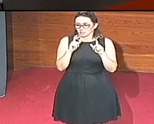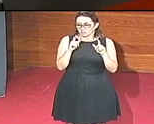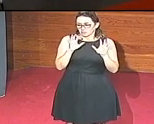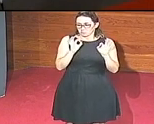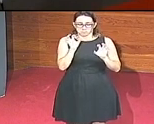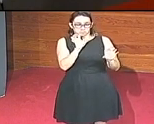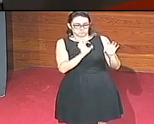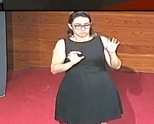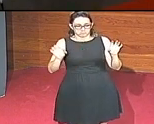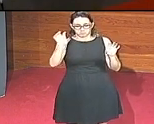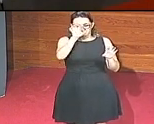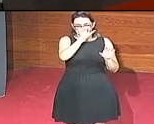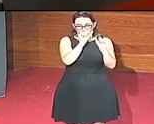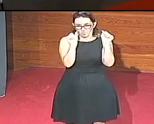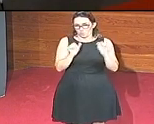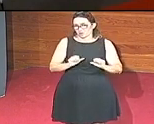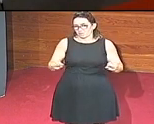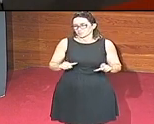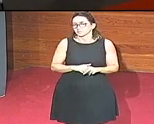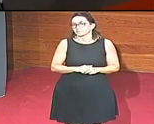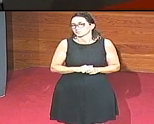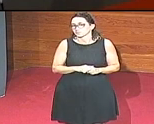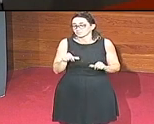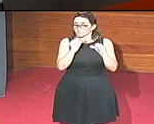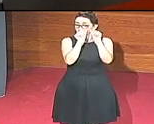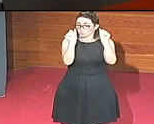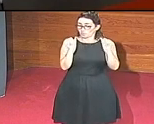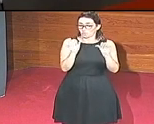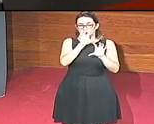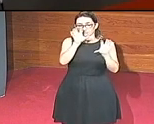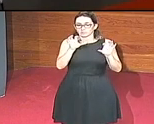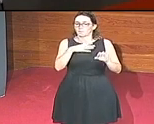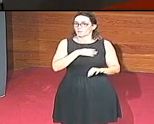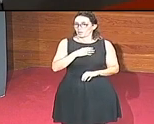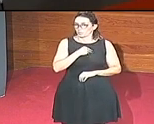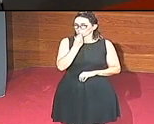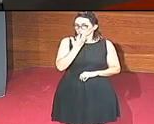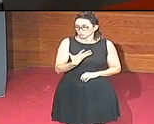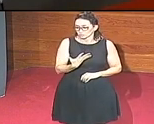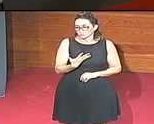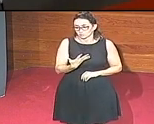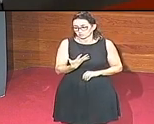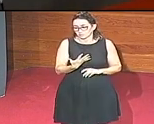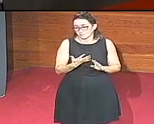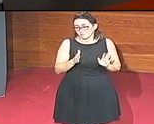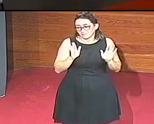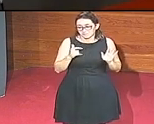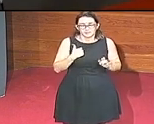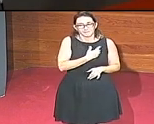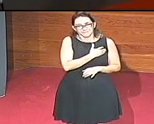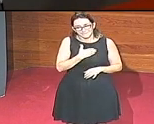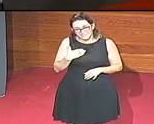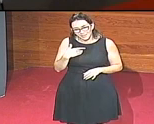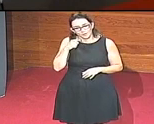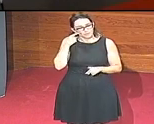composición esta composición que queda chula en papel pero sobre todo yo lo que quiero es que quede bien